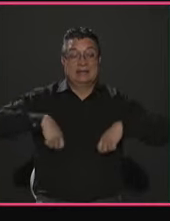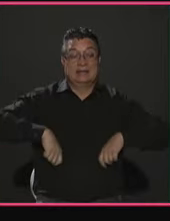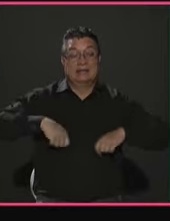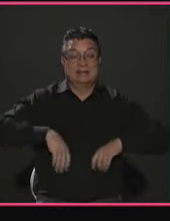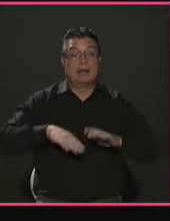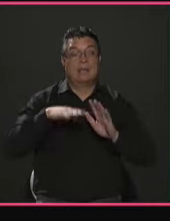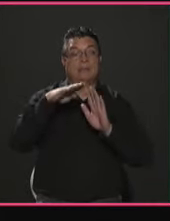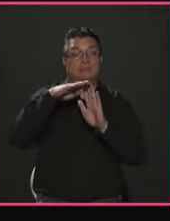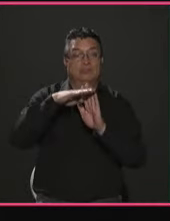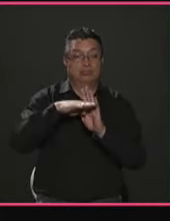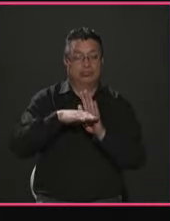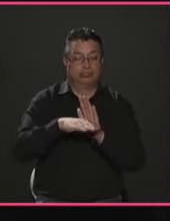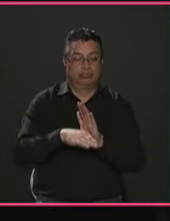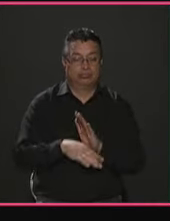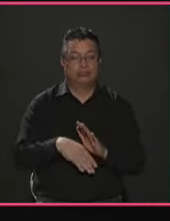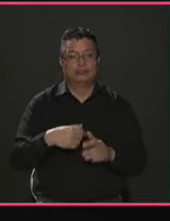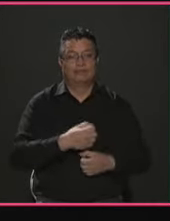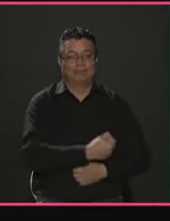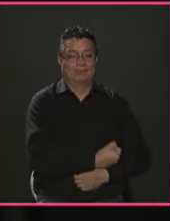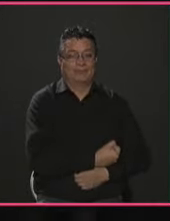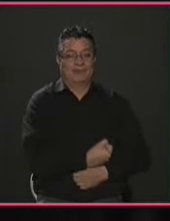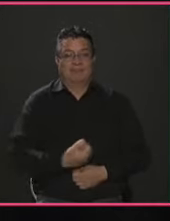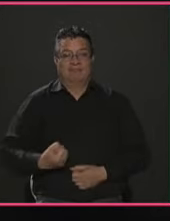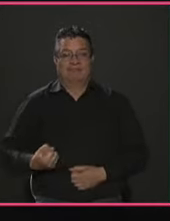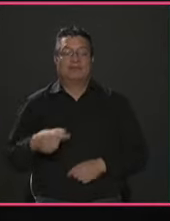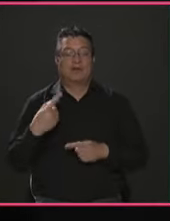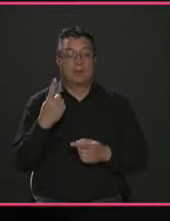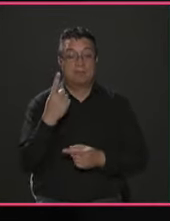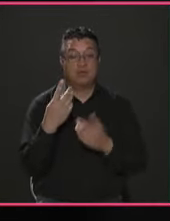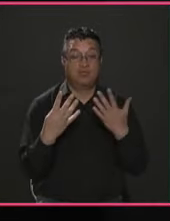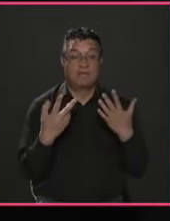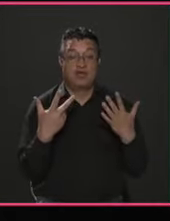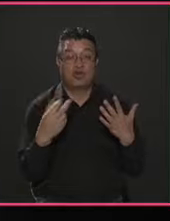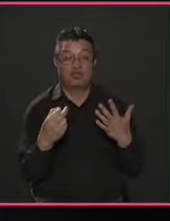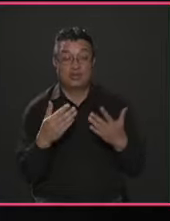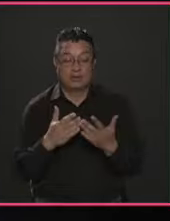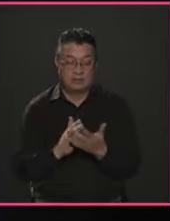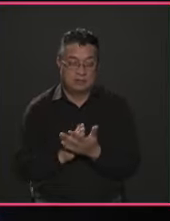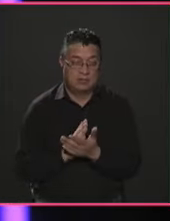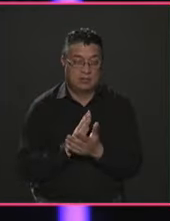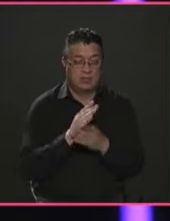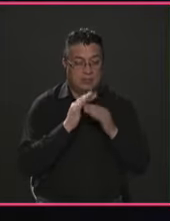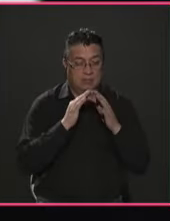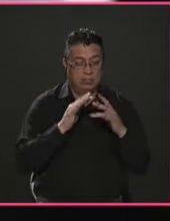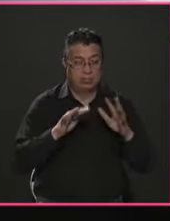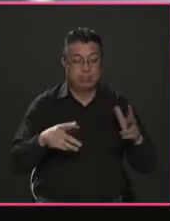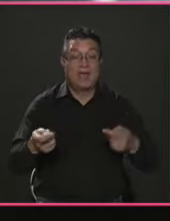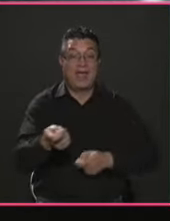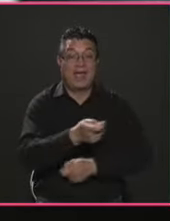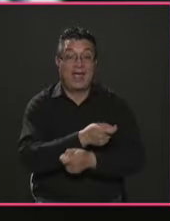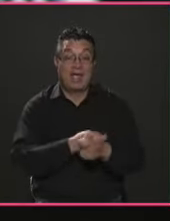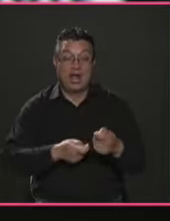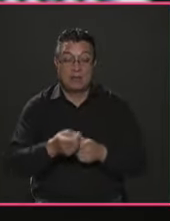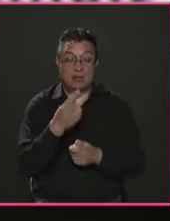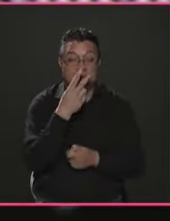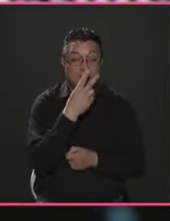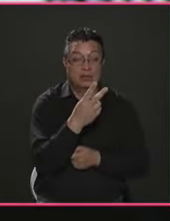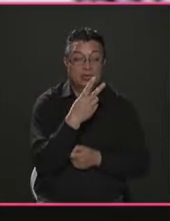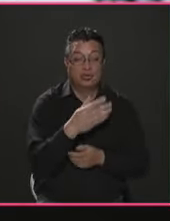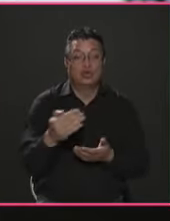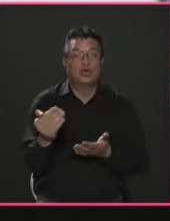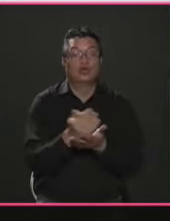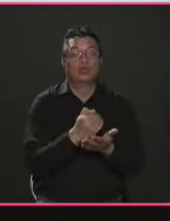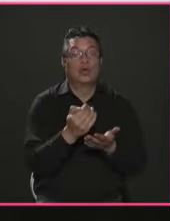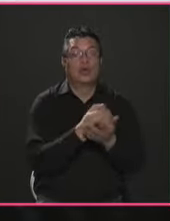personas una depresión y al inicio de los años 80 a medida que se empezaron a proliferar los computadores de nuestra economía vemos que estos sueldos